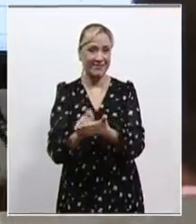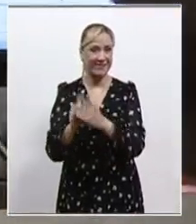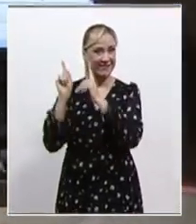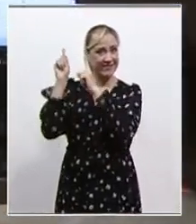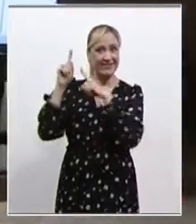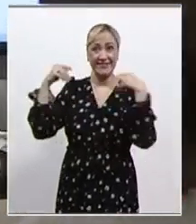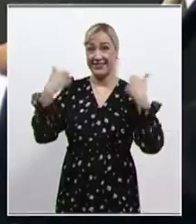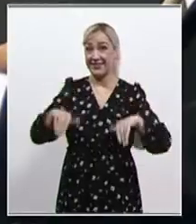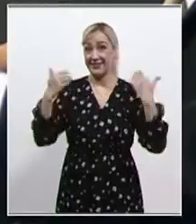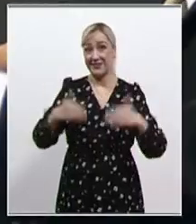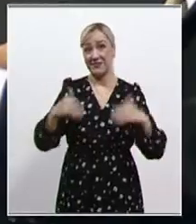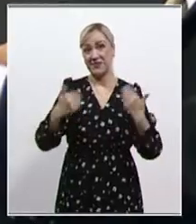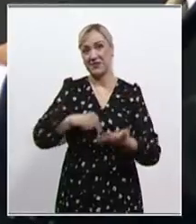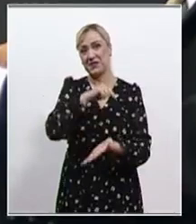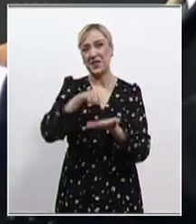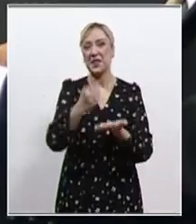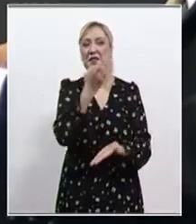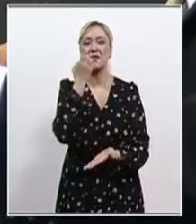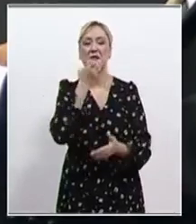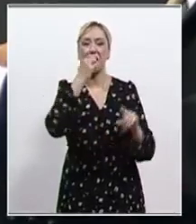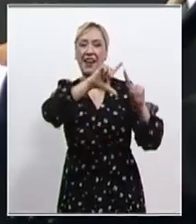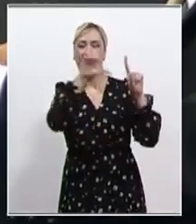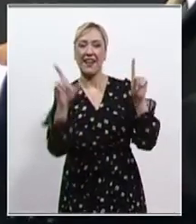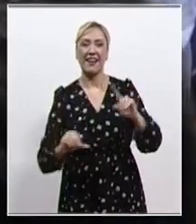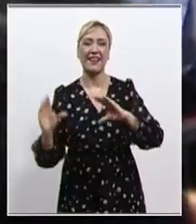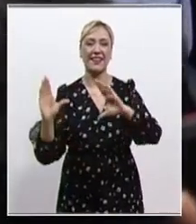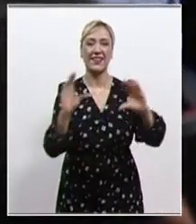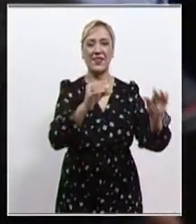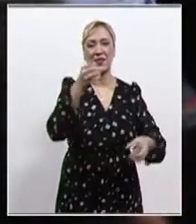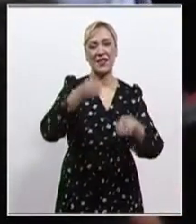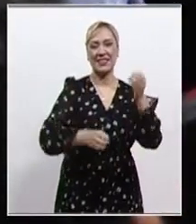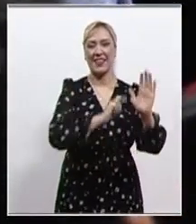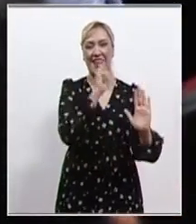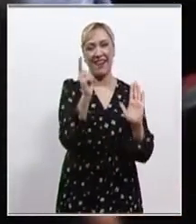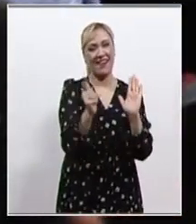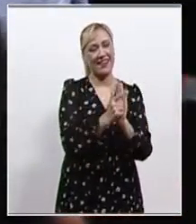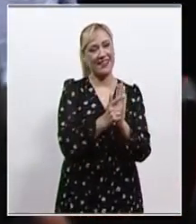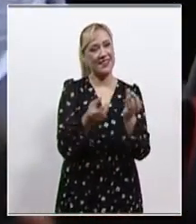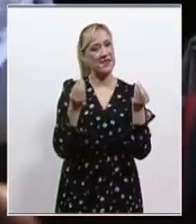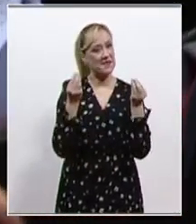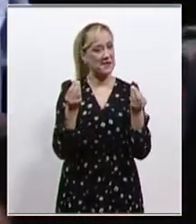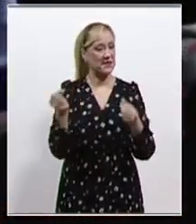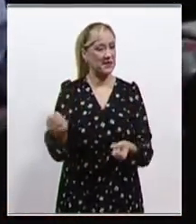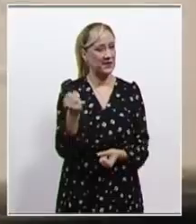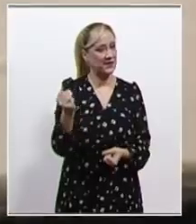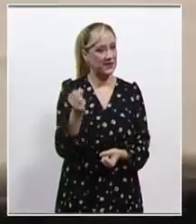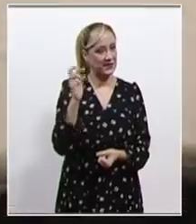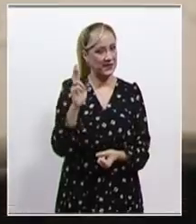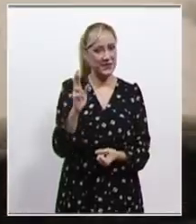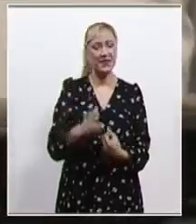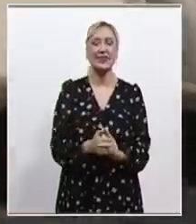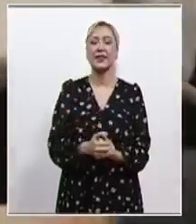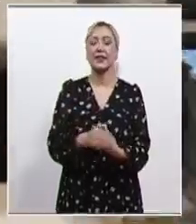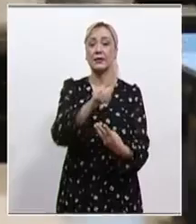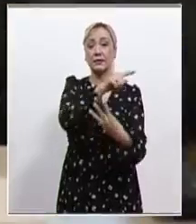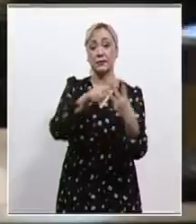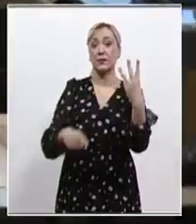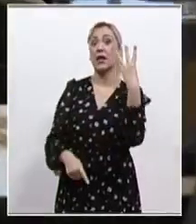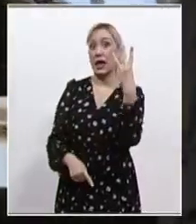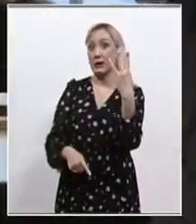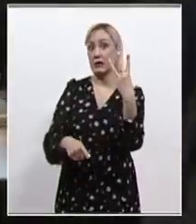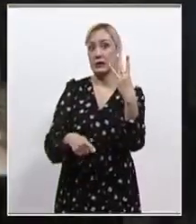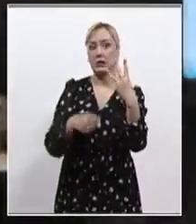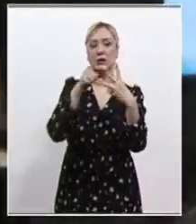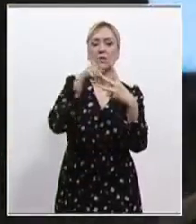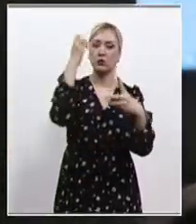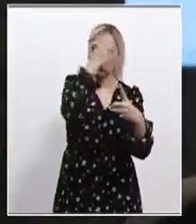la sede central de la Escuela Federal de Formación Judicial. Cabe destacar que uno de los 3 concursos que se llevan a cabo